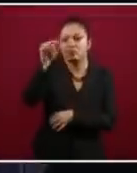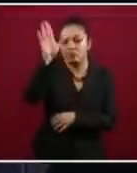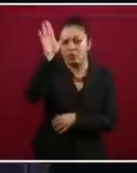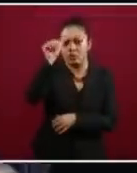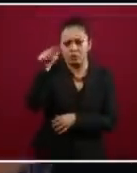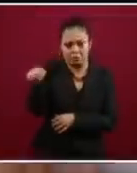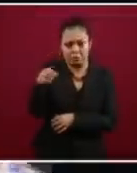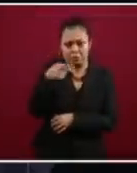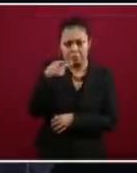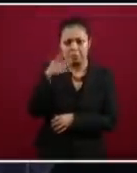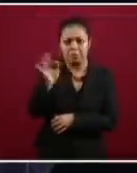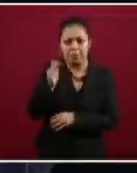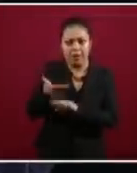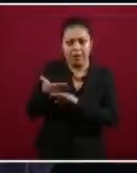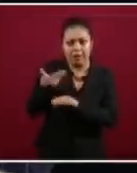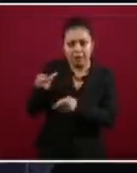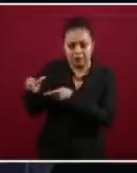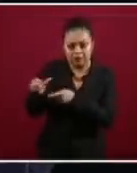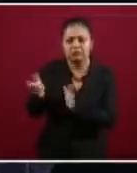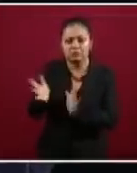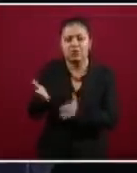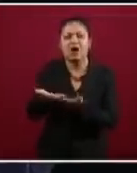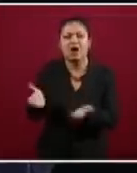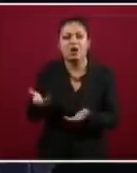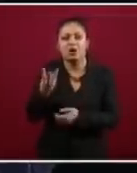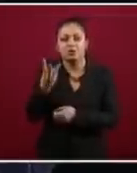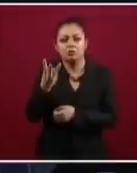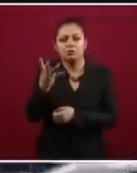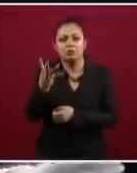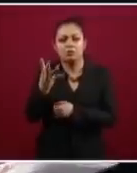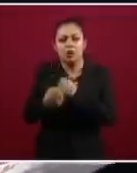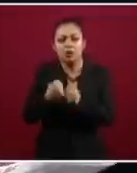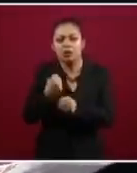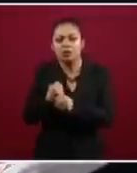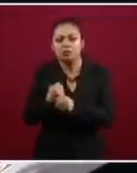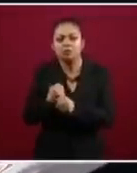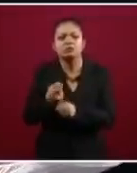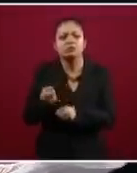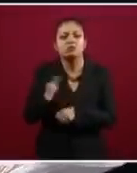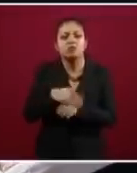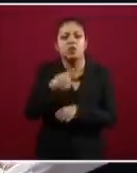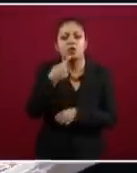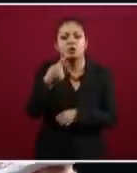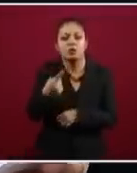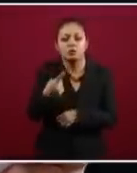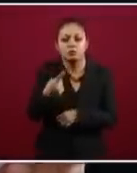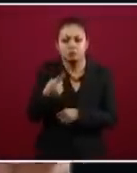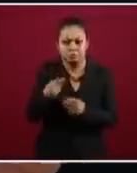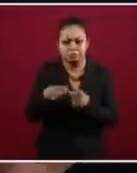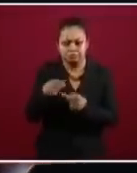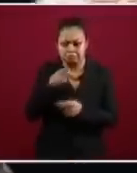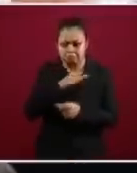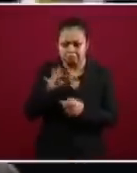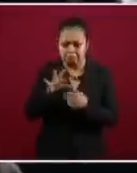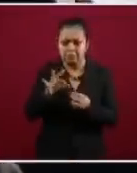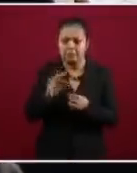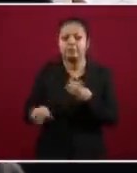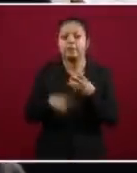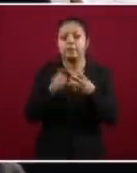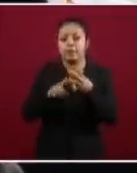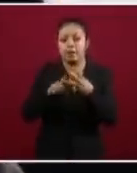salvado? ¿Cuál sería entonces, de qué dependería el tiempo de realización del tren? Y por último, respecto al